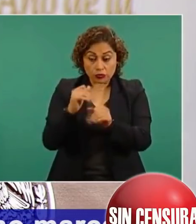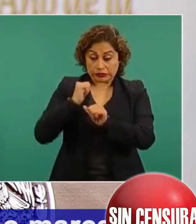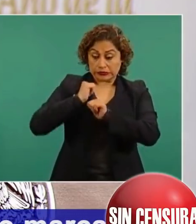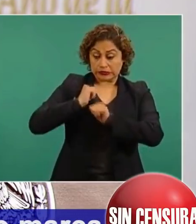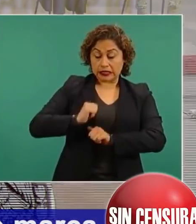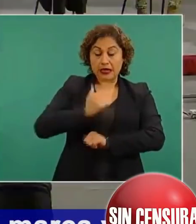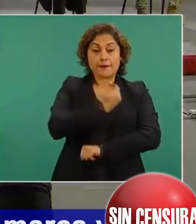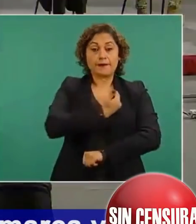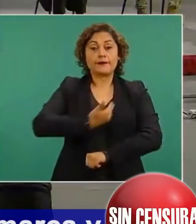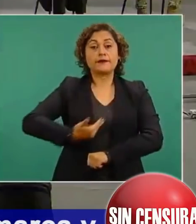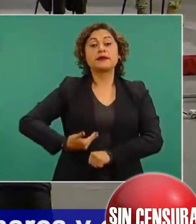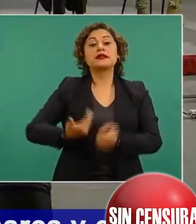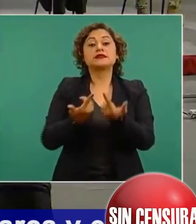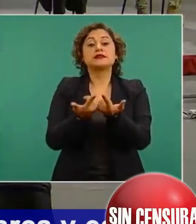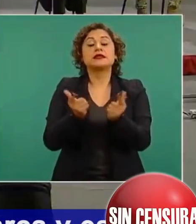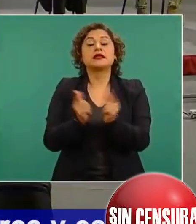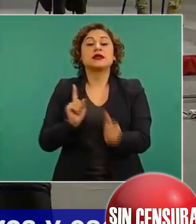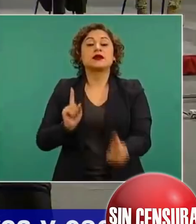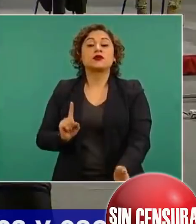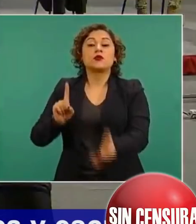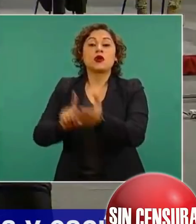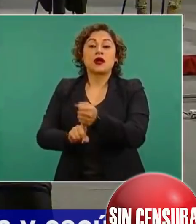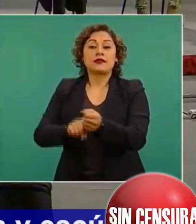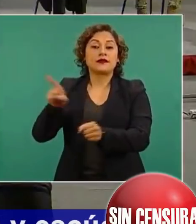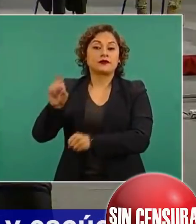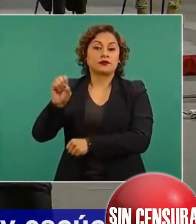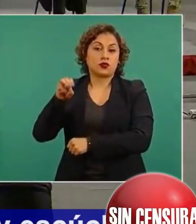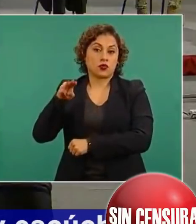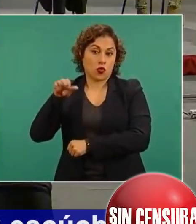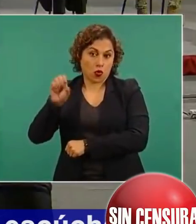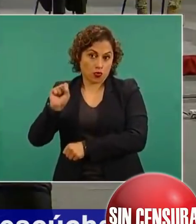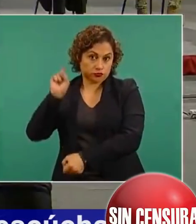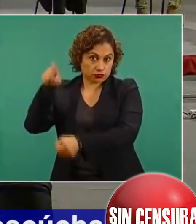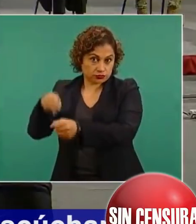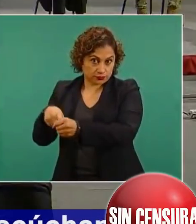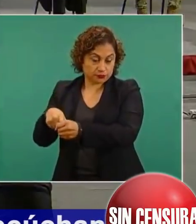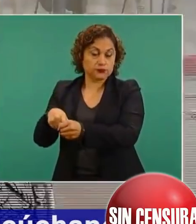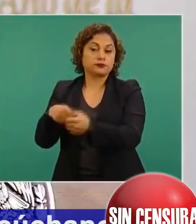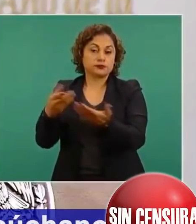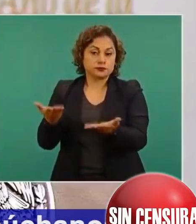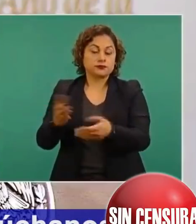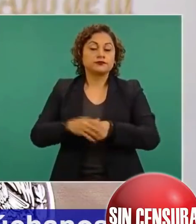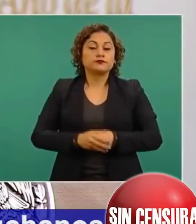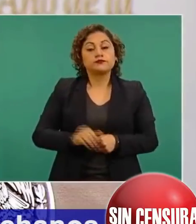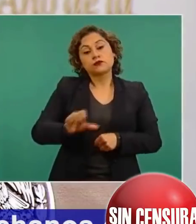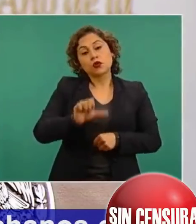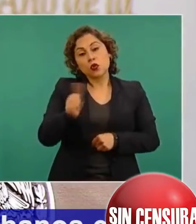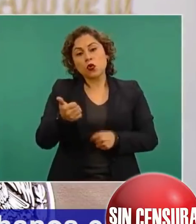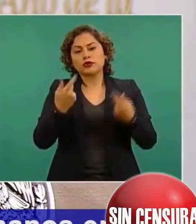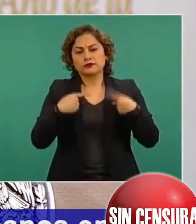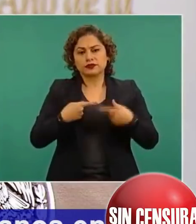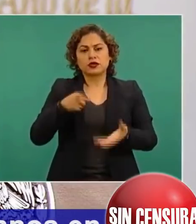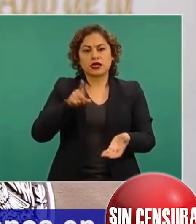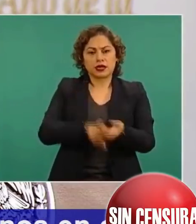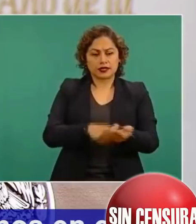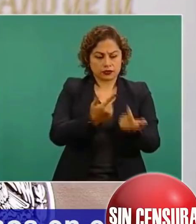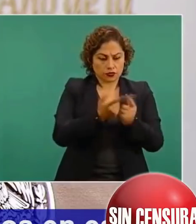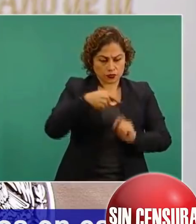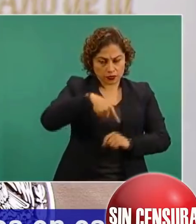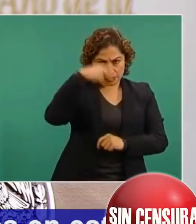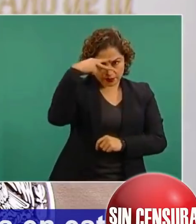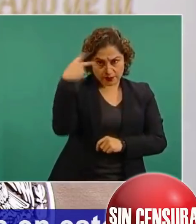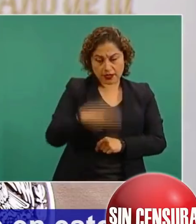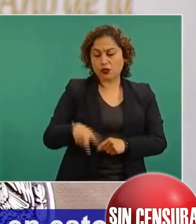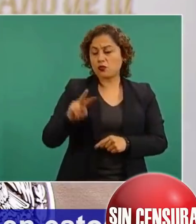Asesor Estratégico de Vacunación de la Organización Mundial de la Salud. Participan otras personas, la doctora Celia Alpuche, quien lo preside, el